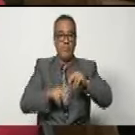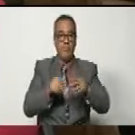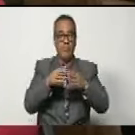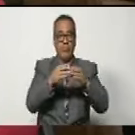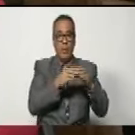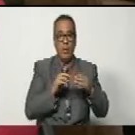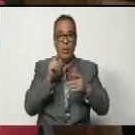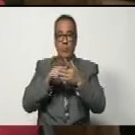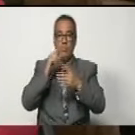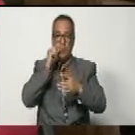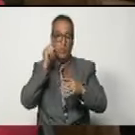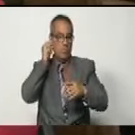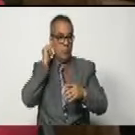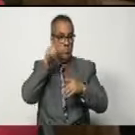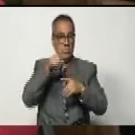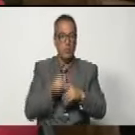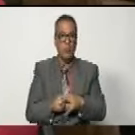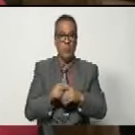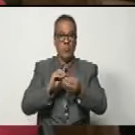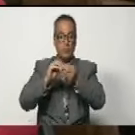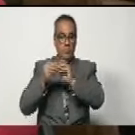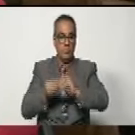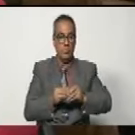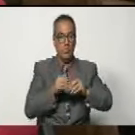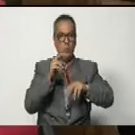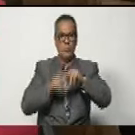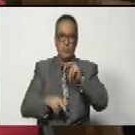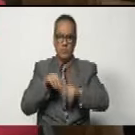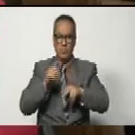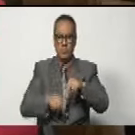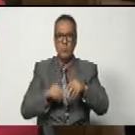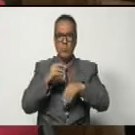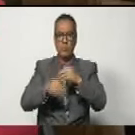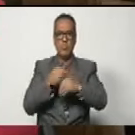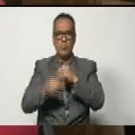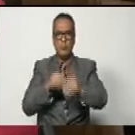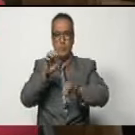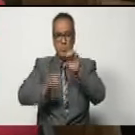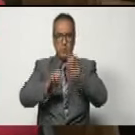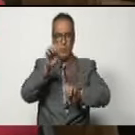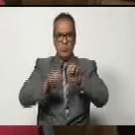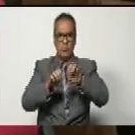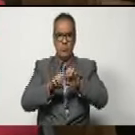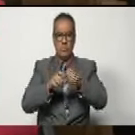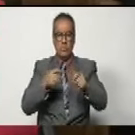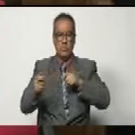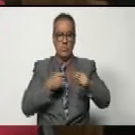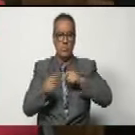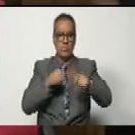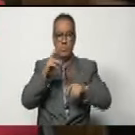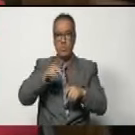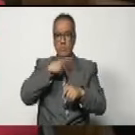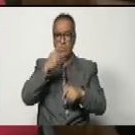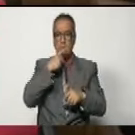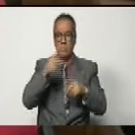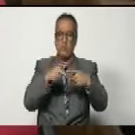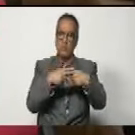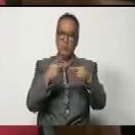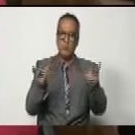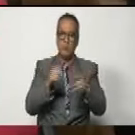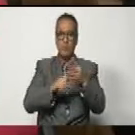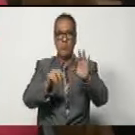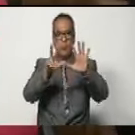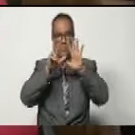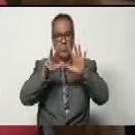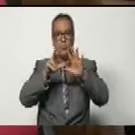participación de las ciudadanas y los ciudadanos en el diseño, formulación, ejecución, evaluación y control de las políticas públicas.